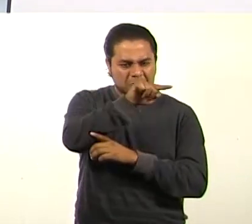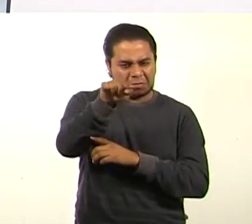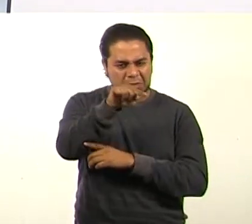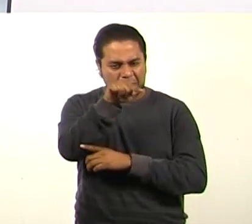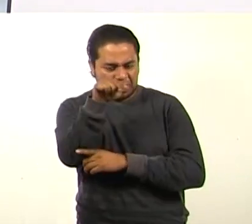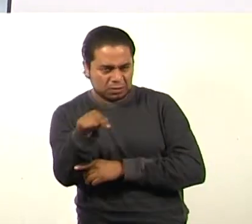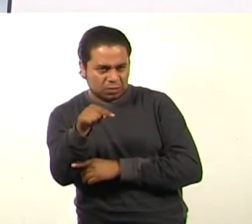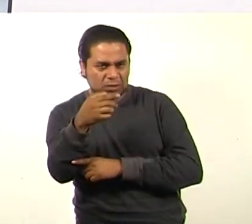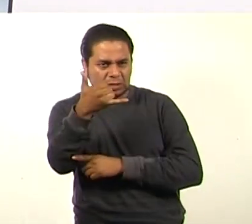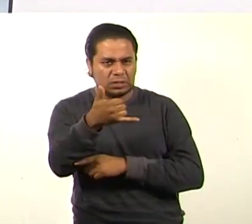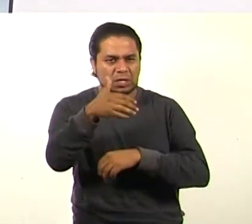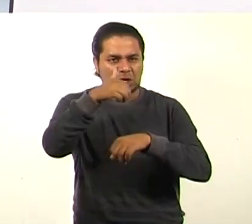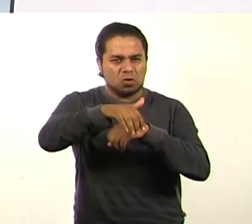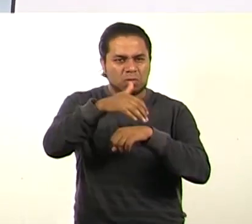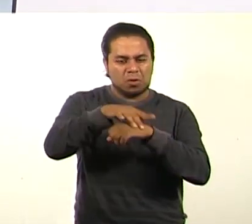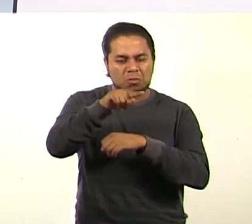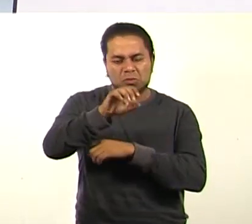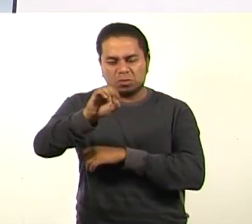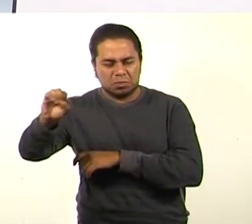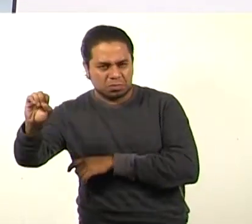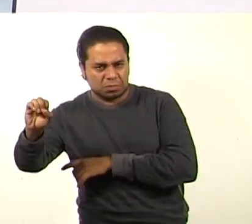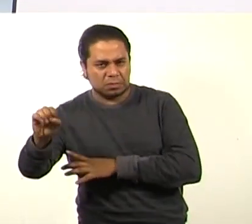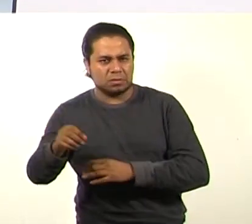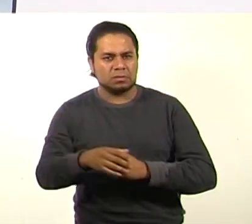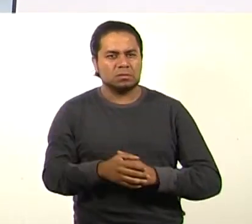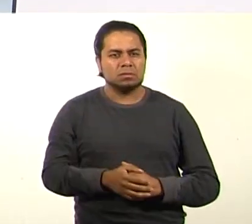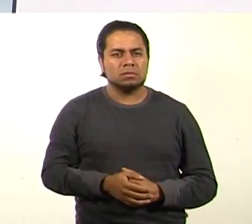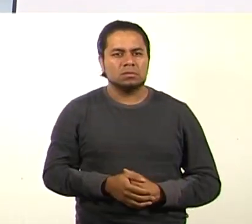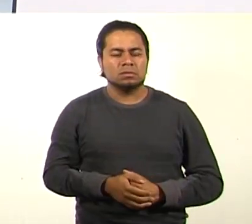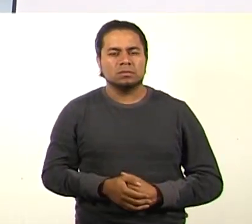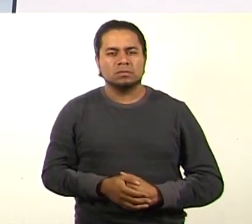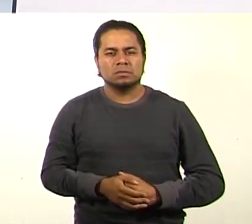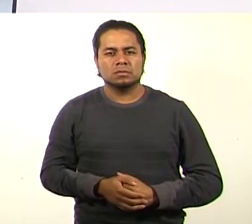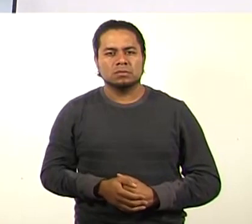decimales. Los decimales